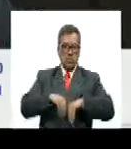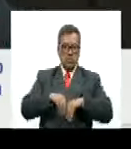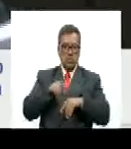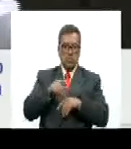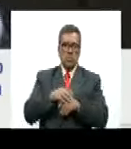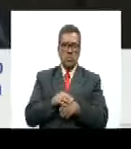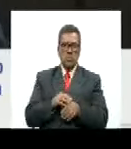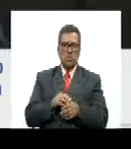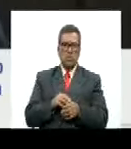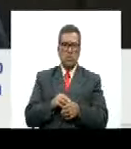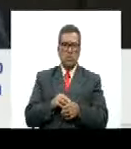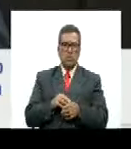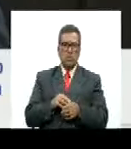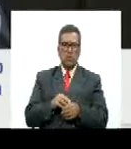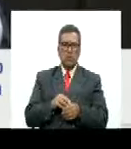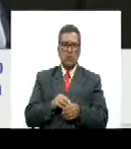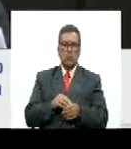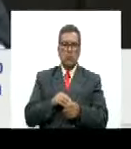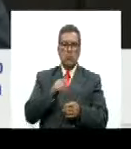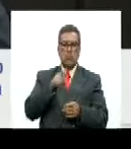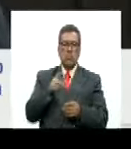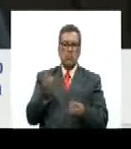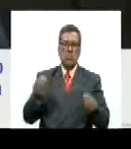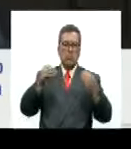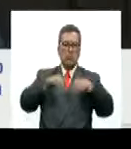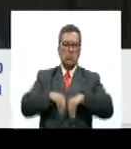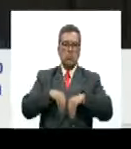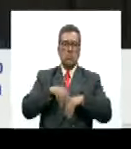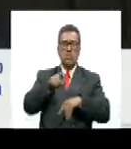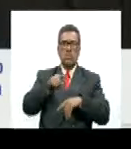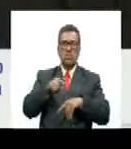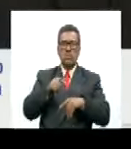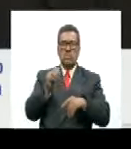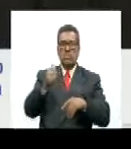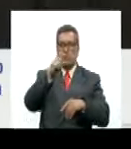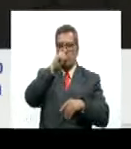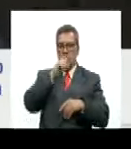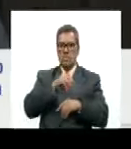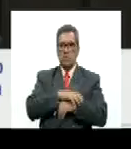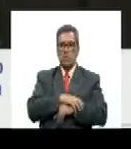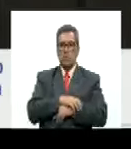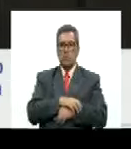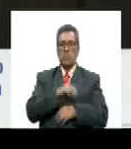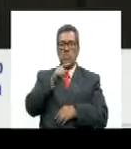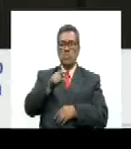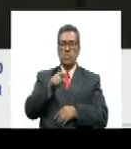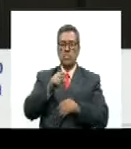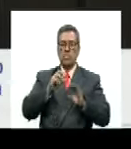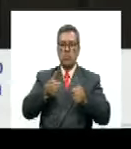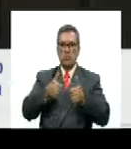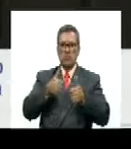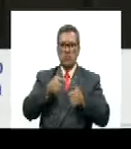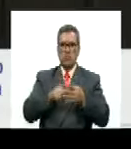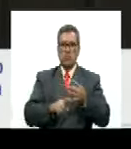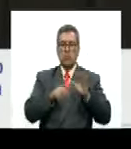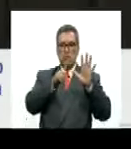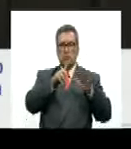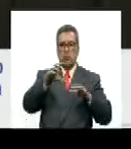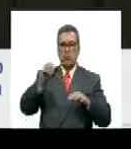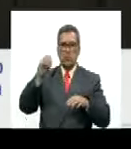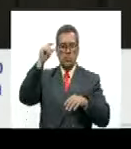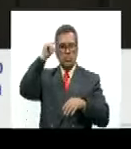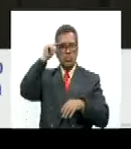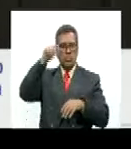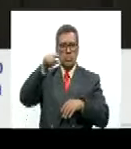Adelanto que estamos de acuerdo. Este es un acuerdo que es por 10 años y que entra en vigencia a los 60